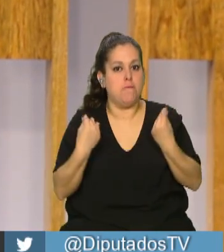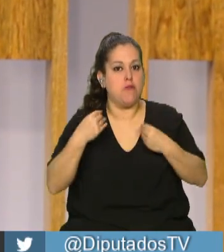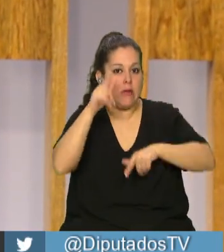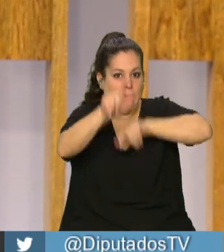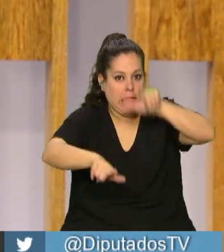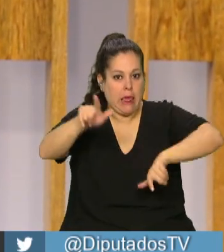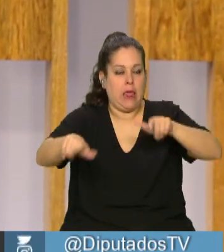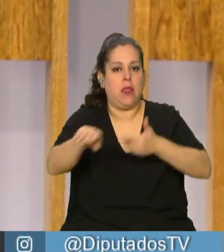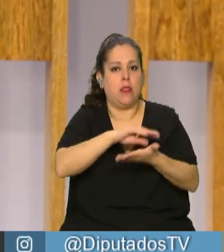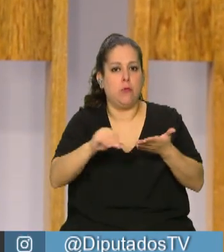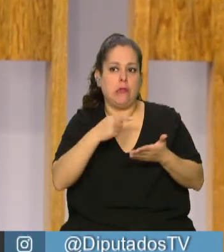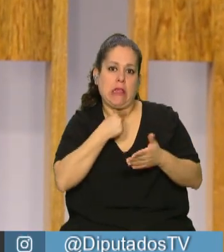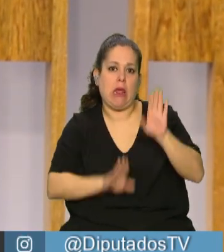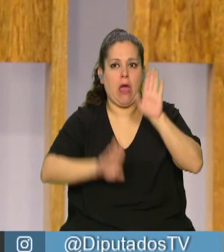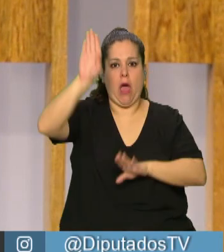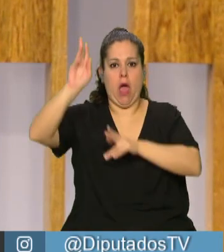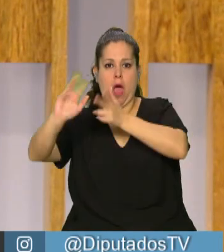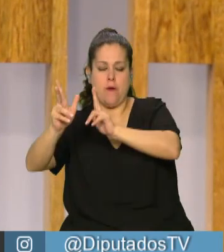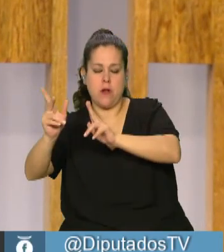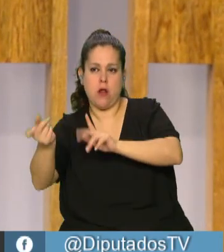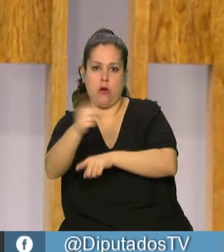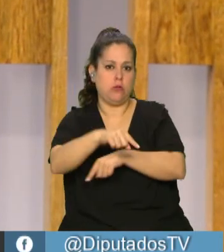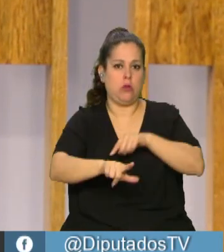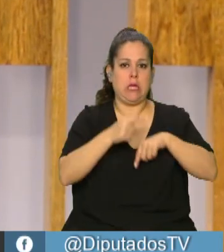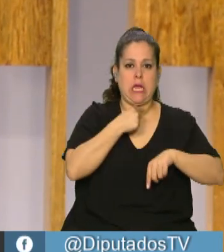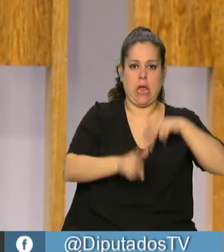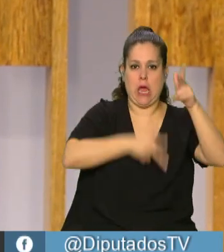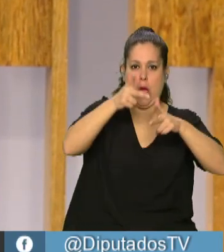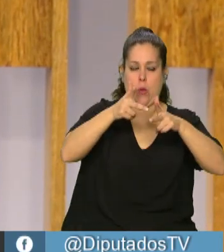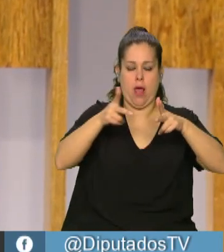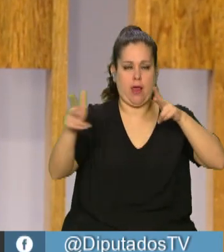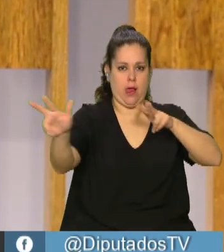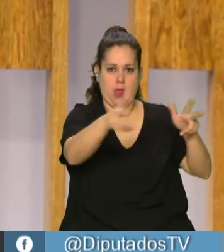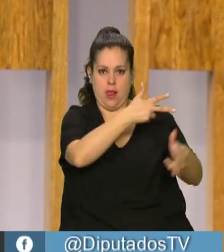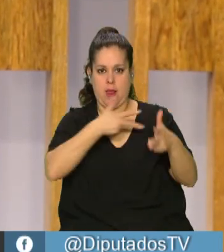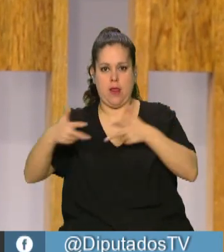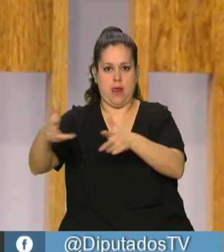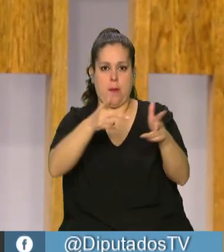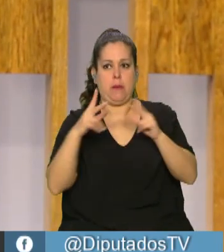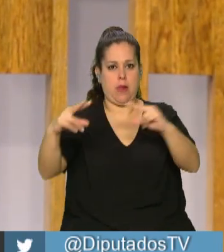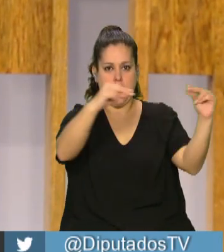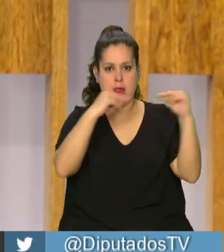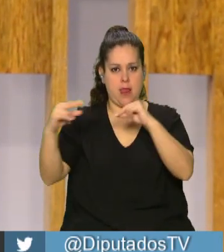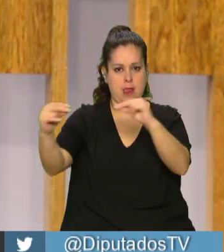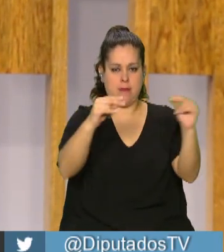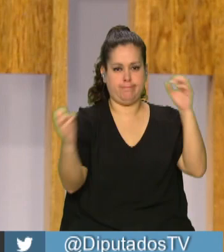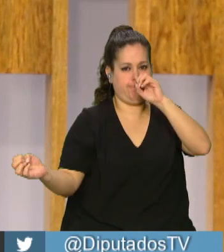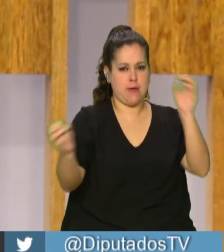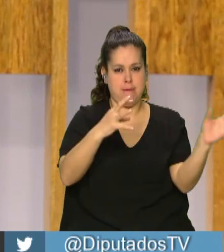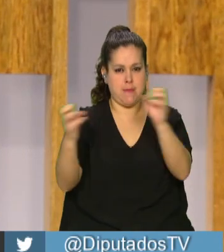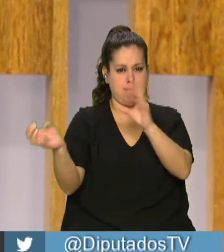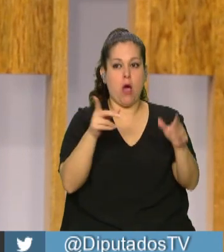a lo mejor quería manifestarse al mismo tiempo o porque incluso ha habido altercados entre los mismos legisladores. Todo eso,